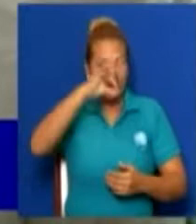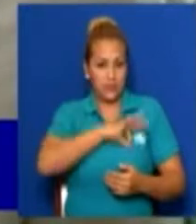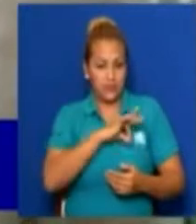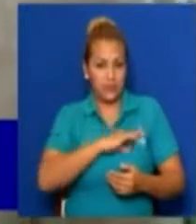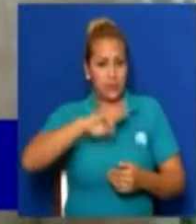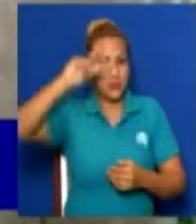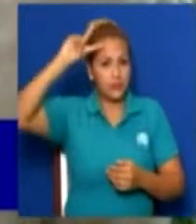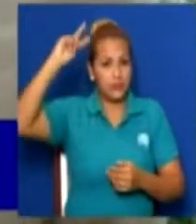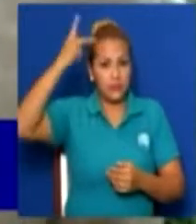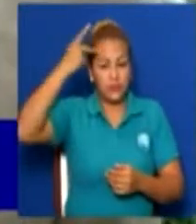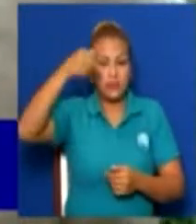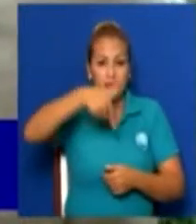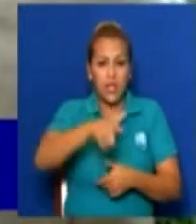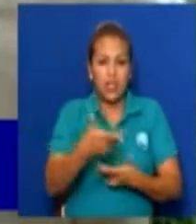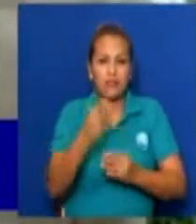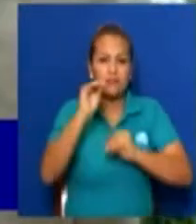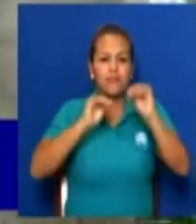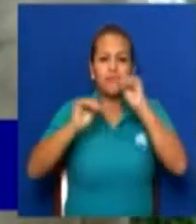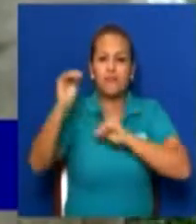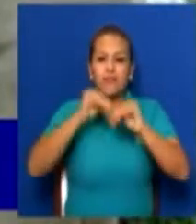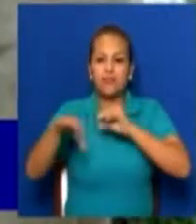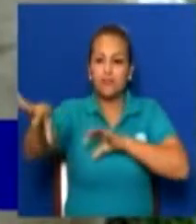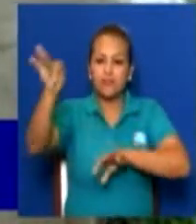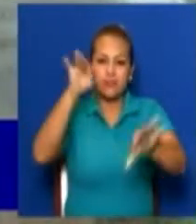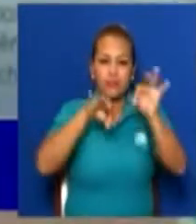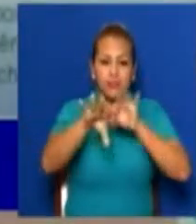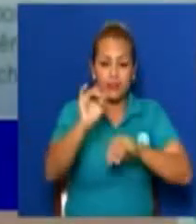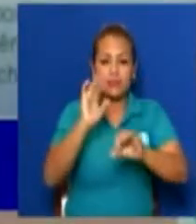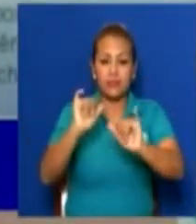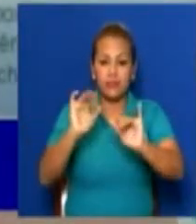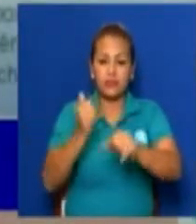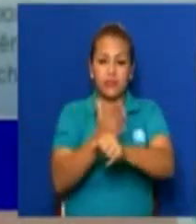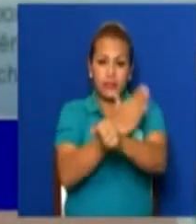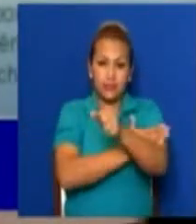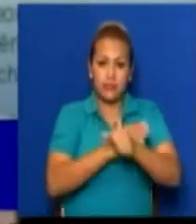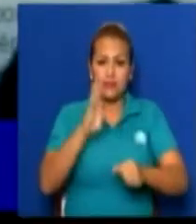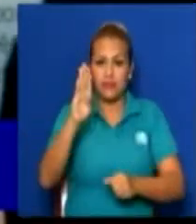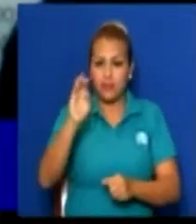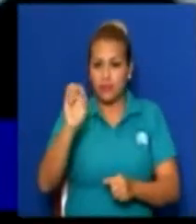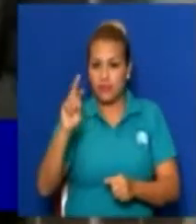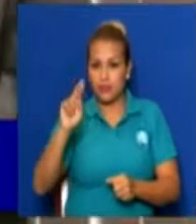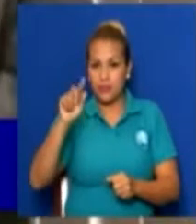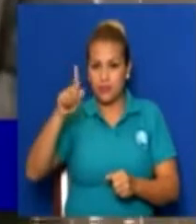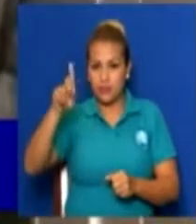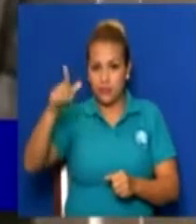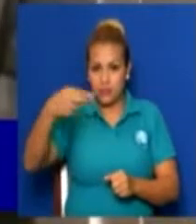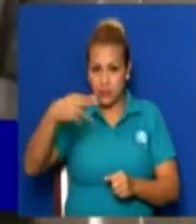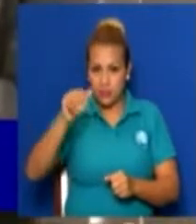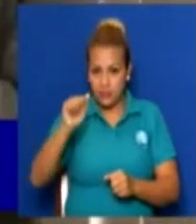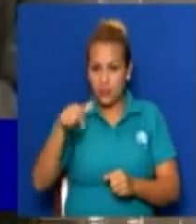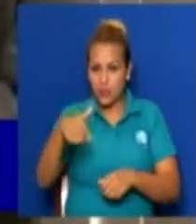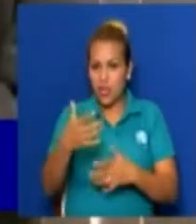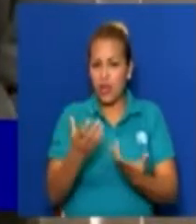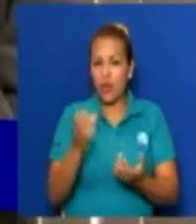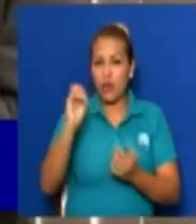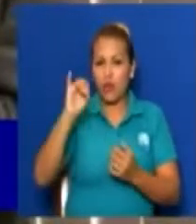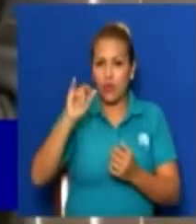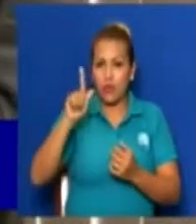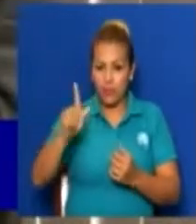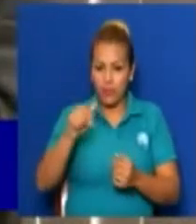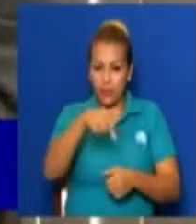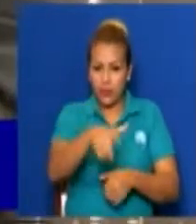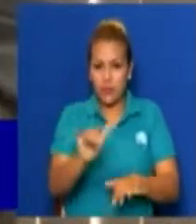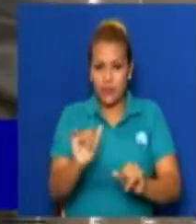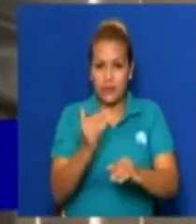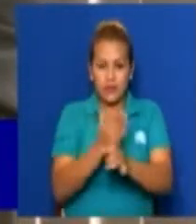de personal. Todo esto que Berta Rosa mencionaba, que están en los convenios de la OIT, el Estado de Nicaragua la